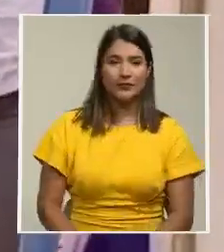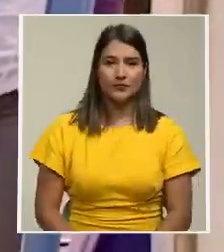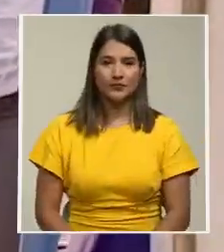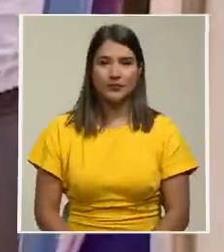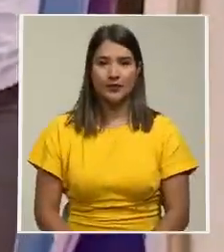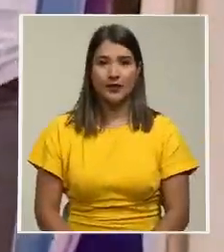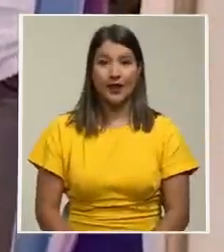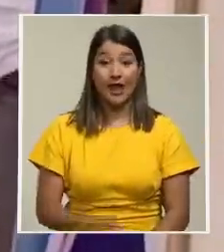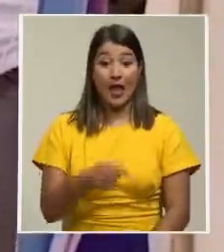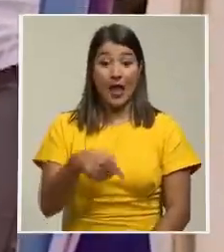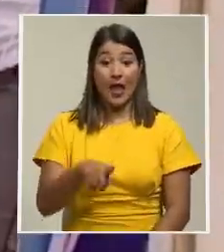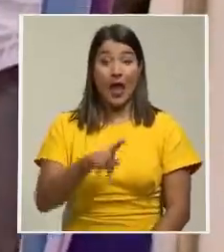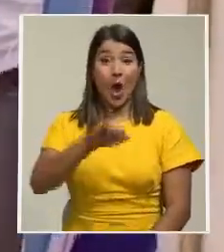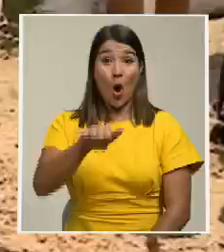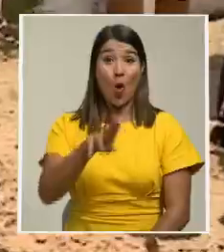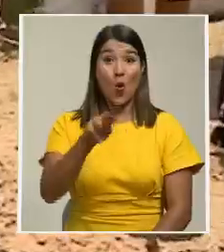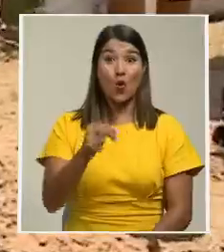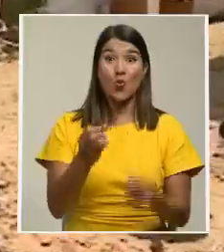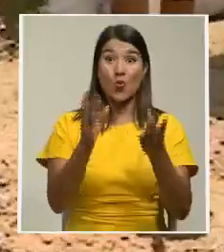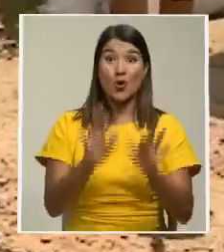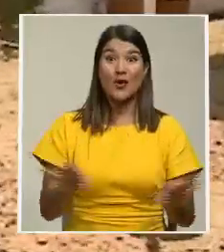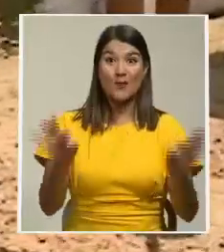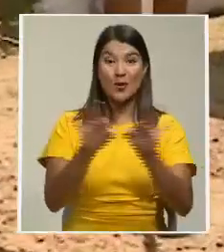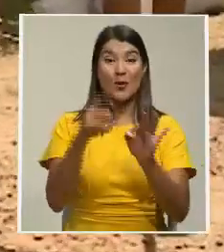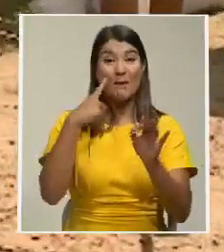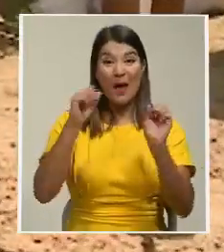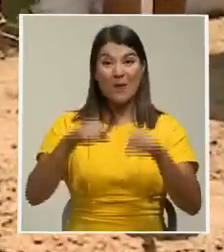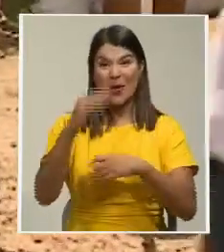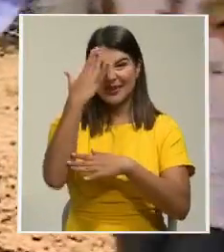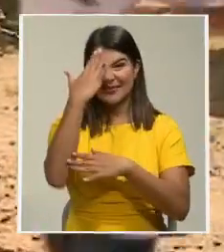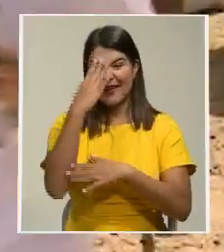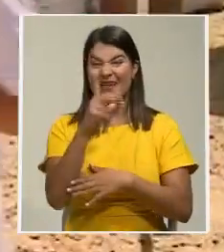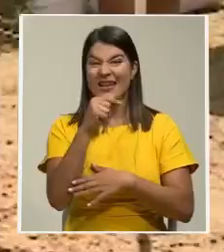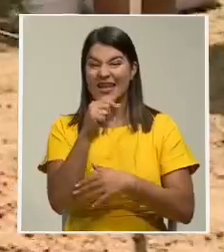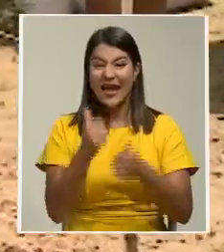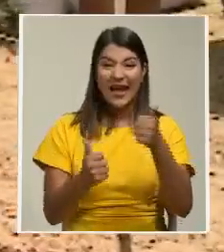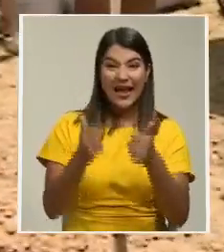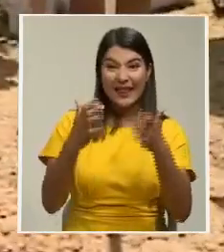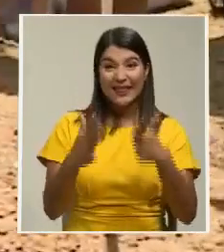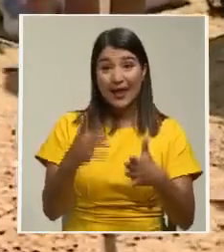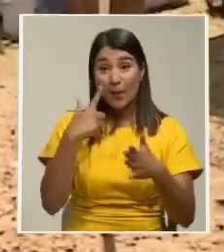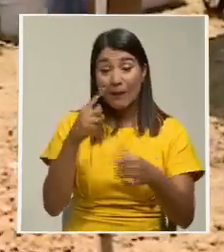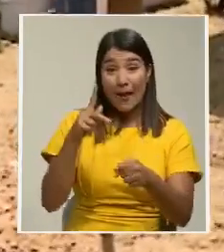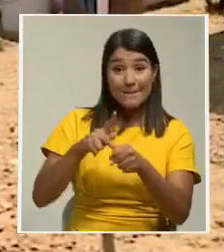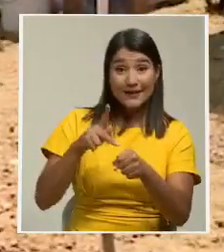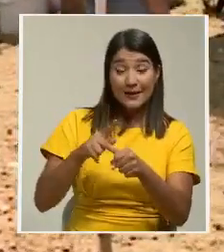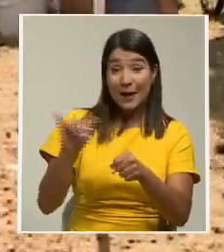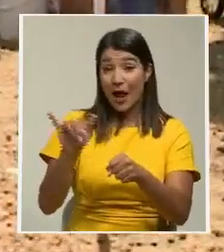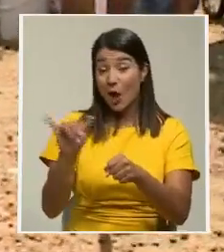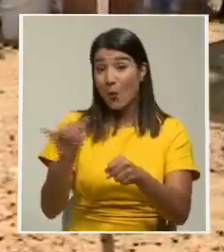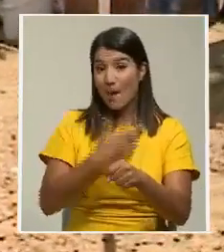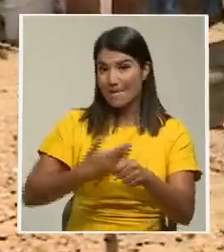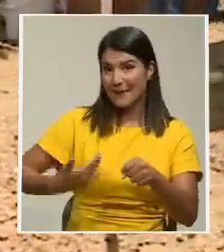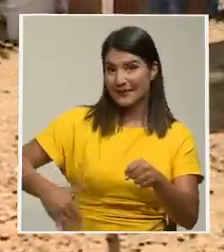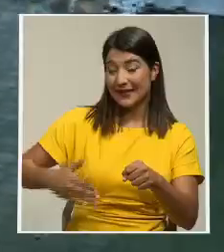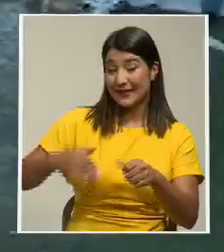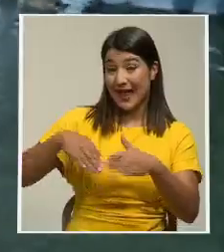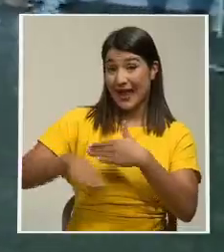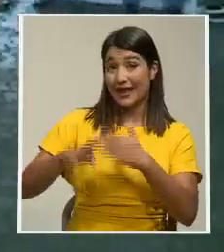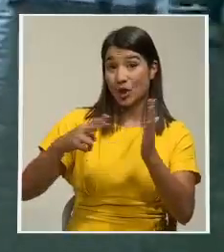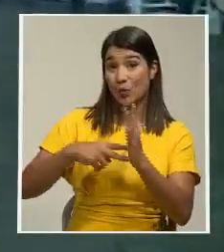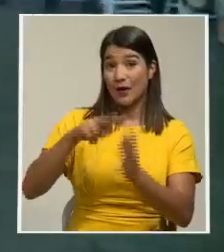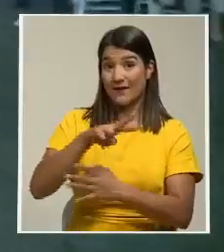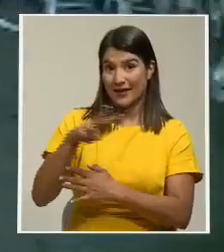El mes de junio será clave para conocer quiénes se enfrentarán por la presidencia de la República en el 2022. Para el 6 de junio, el